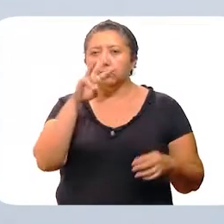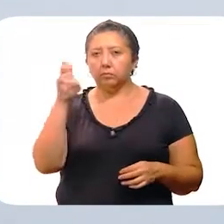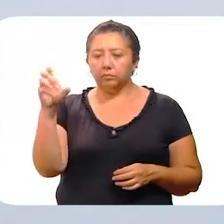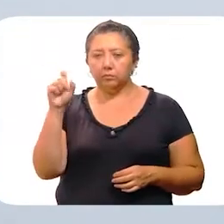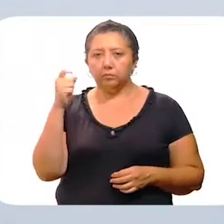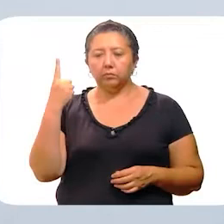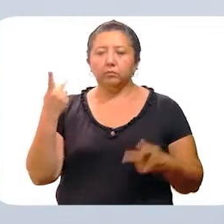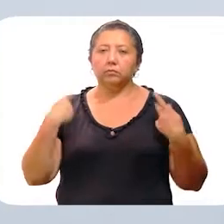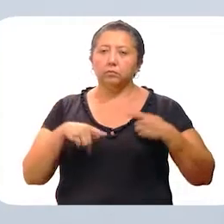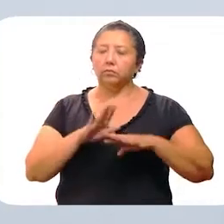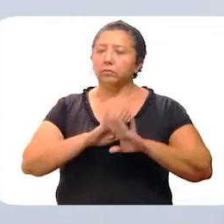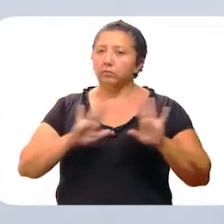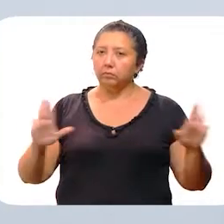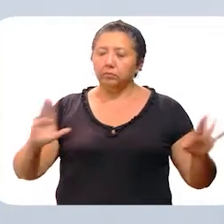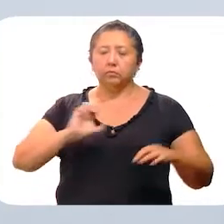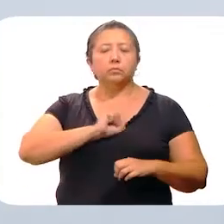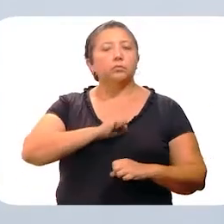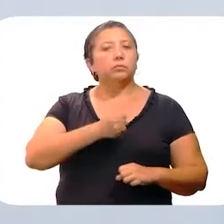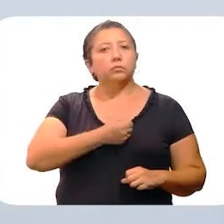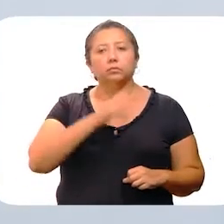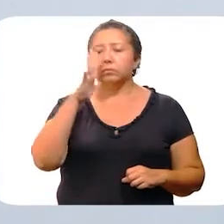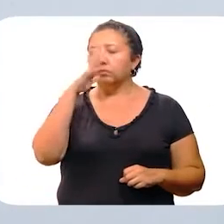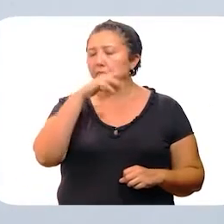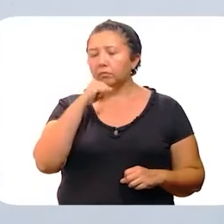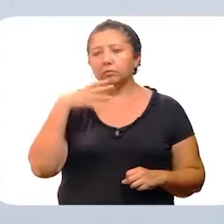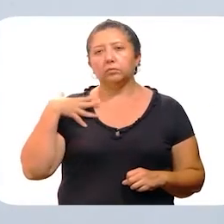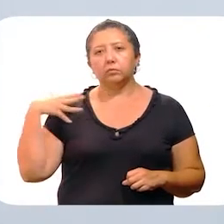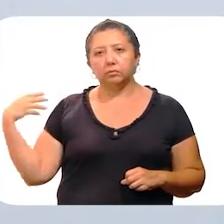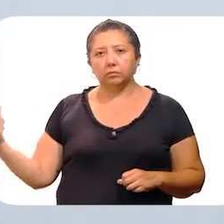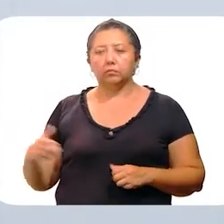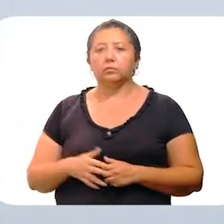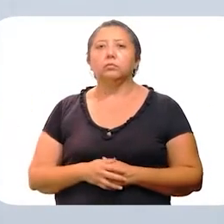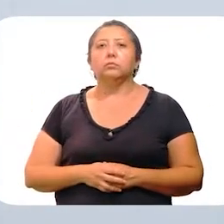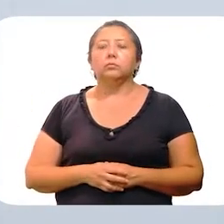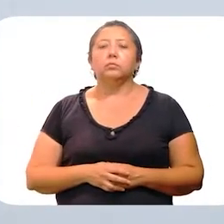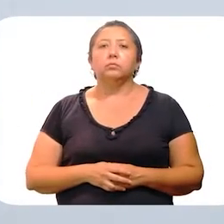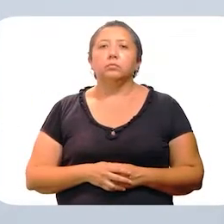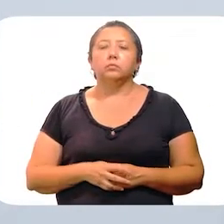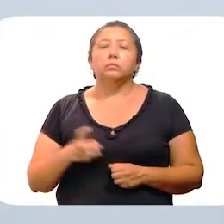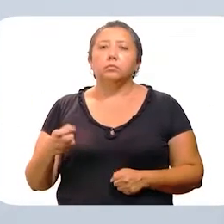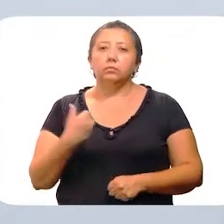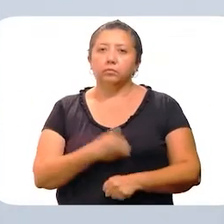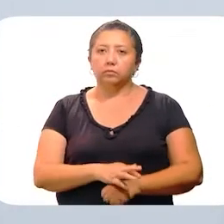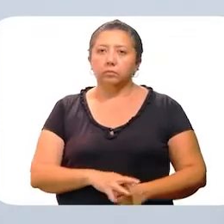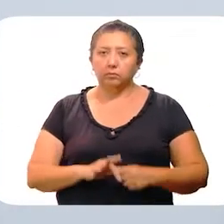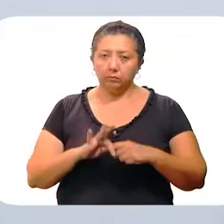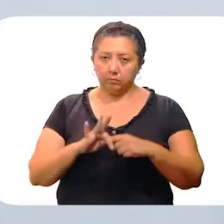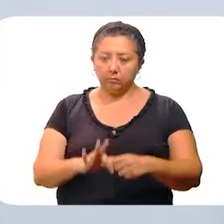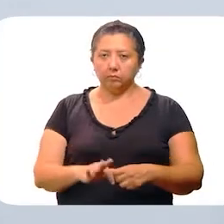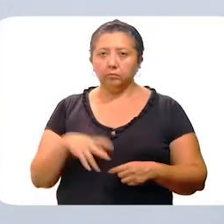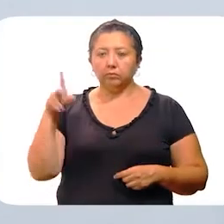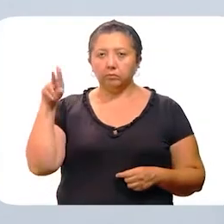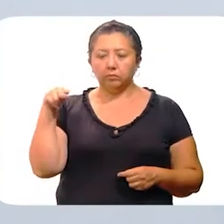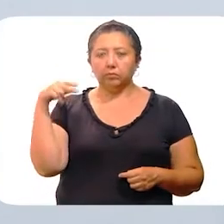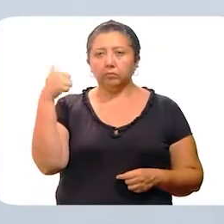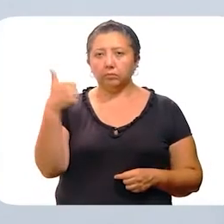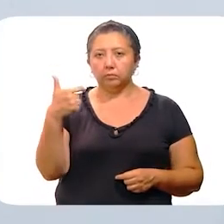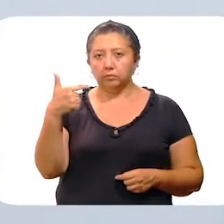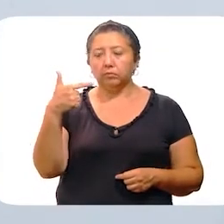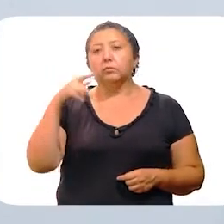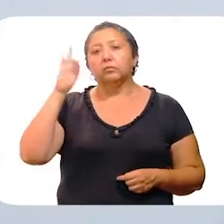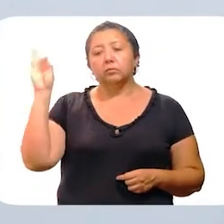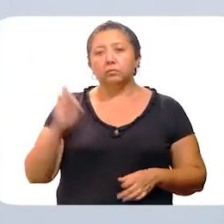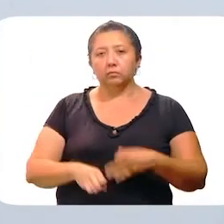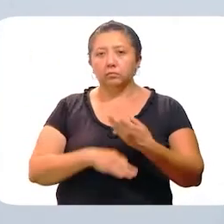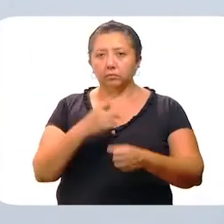29,321 pacientes ya se recuperaron, no presentan síntomas ni pueden contagiar. Esta cifra representa el 87%